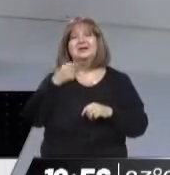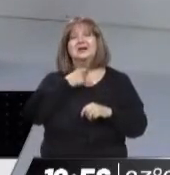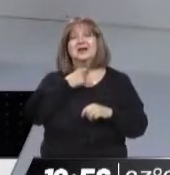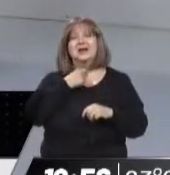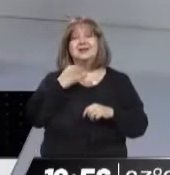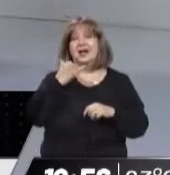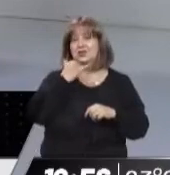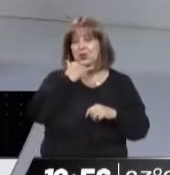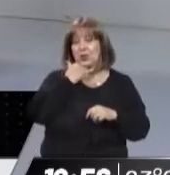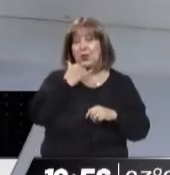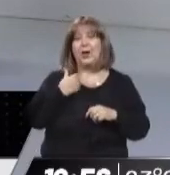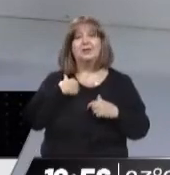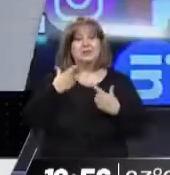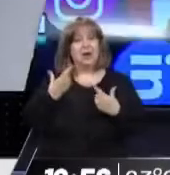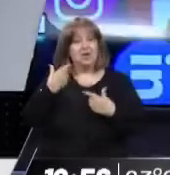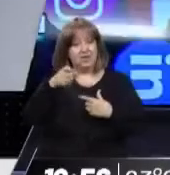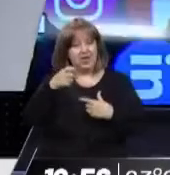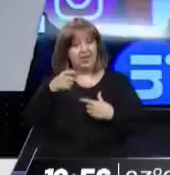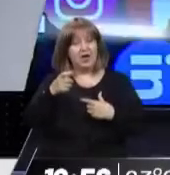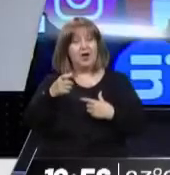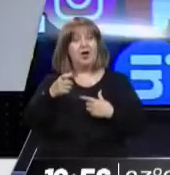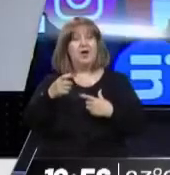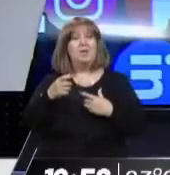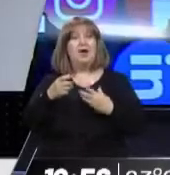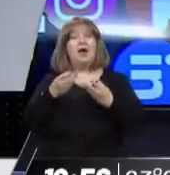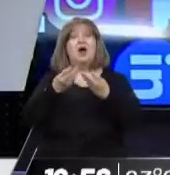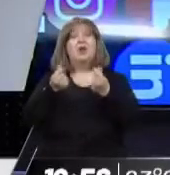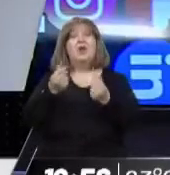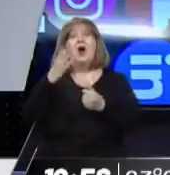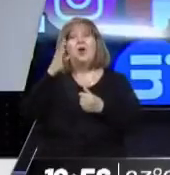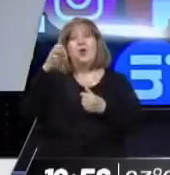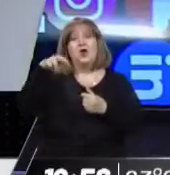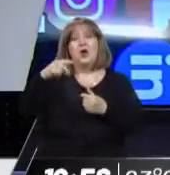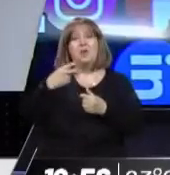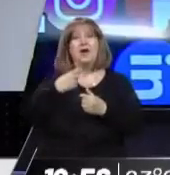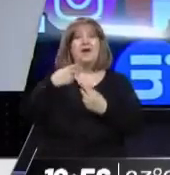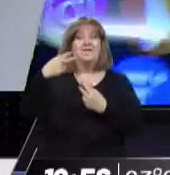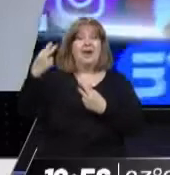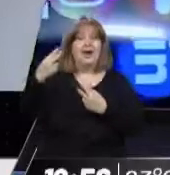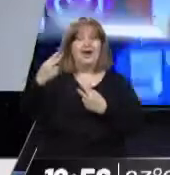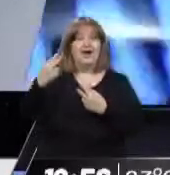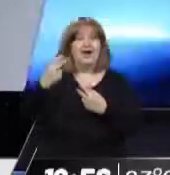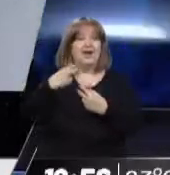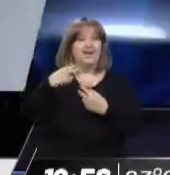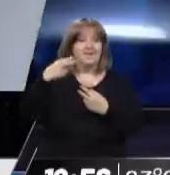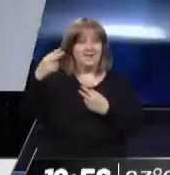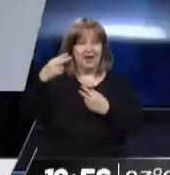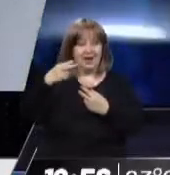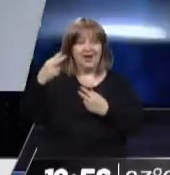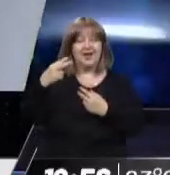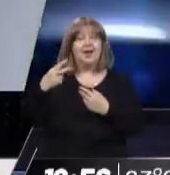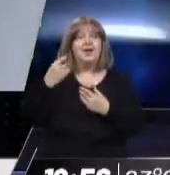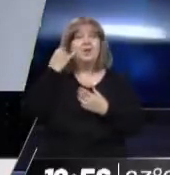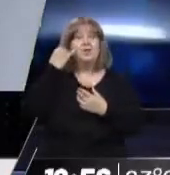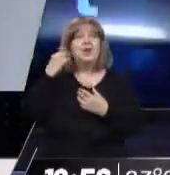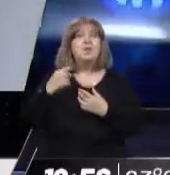Y es por eso que ella editó un video para conseguir que le compraran un bono para su viaje de egresados. Nunca pensó que ese video